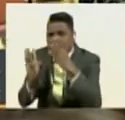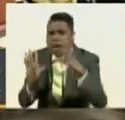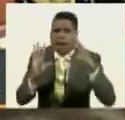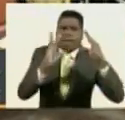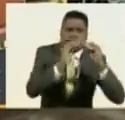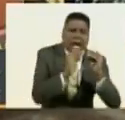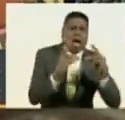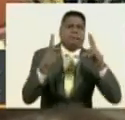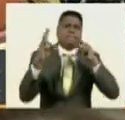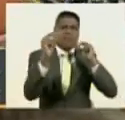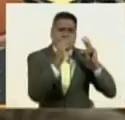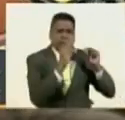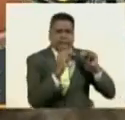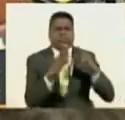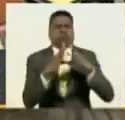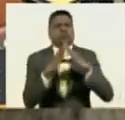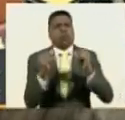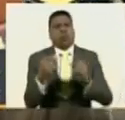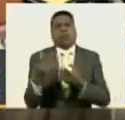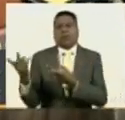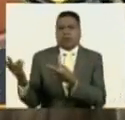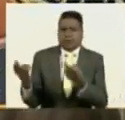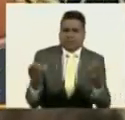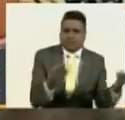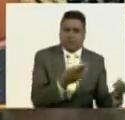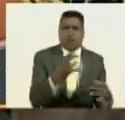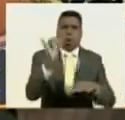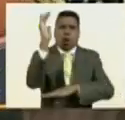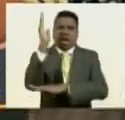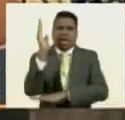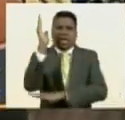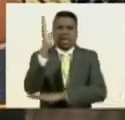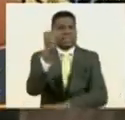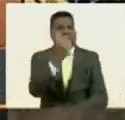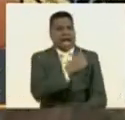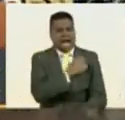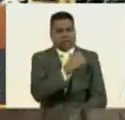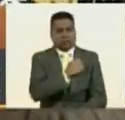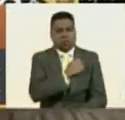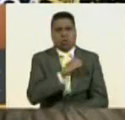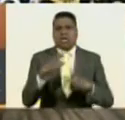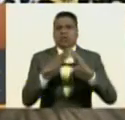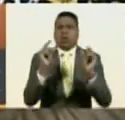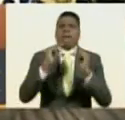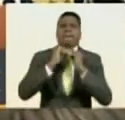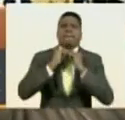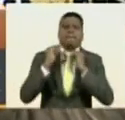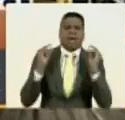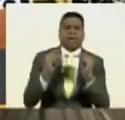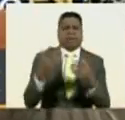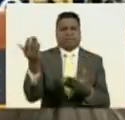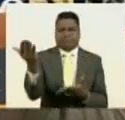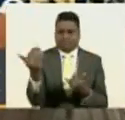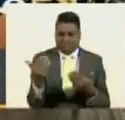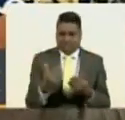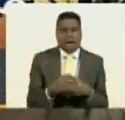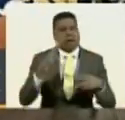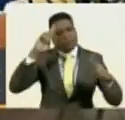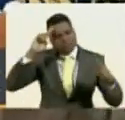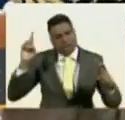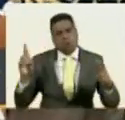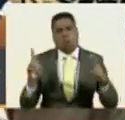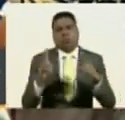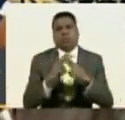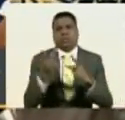la República haber sido recibidos por nuestra Iglesia Católica, por la jerarquía de la Iglesia Católica, que reconocemos